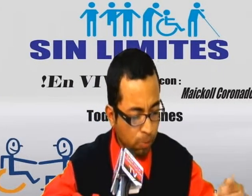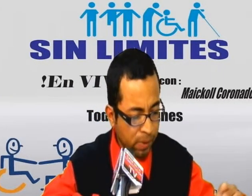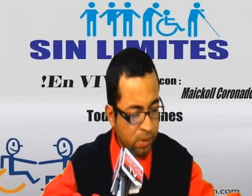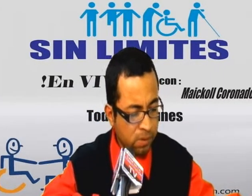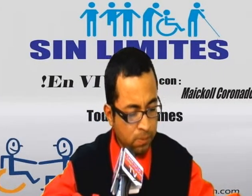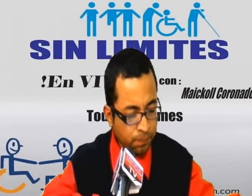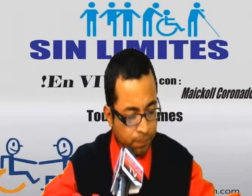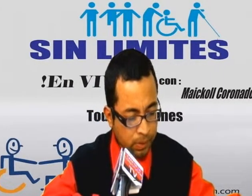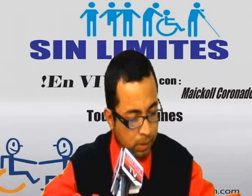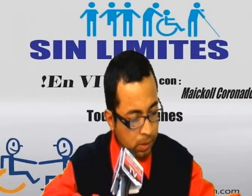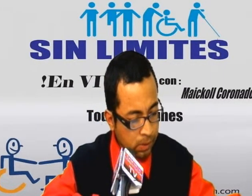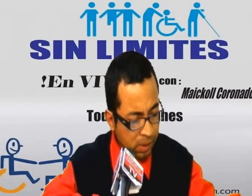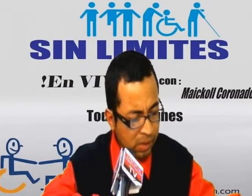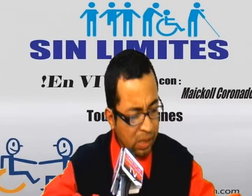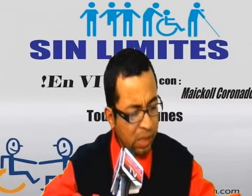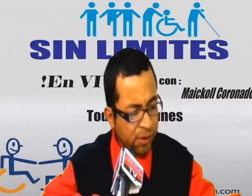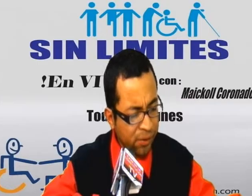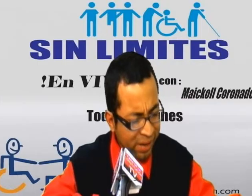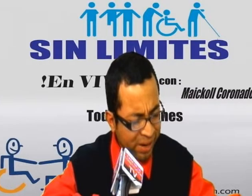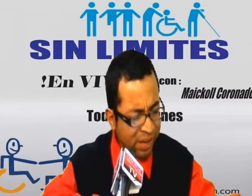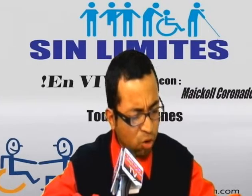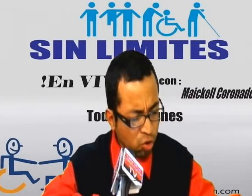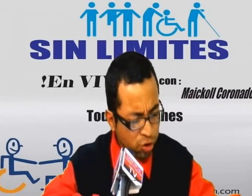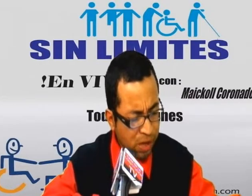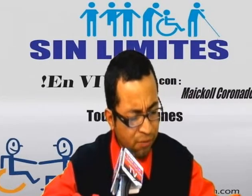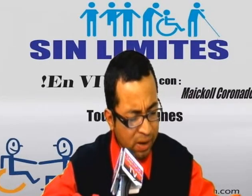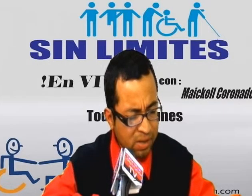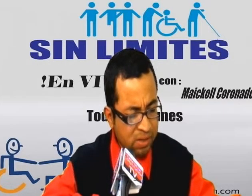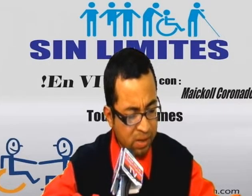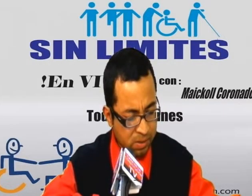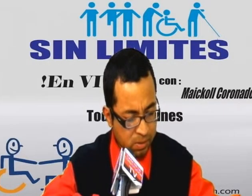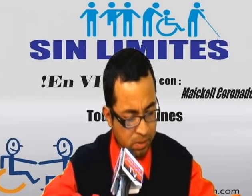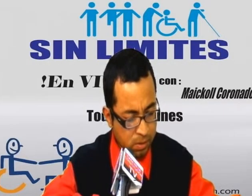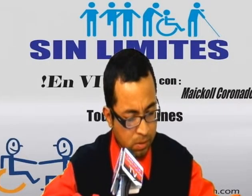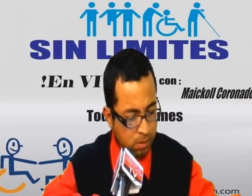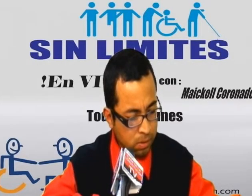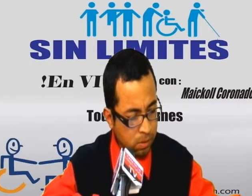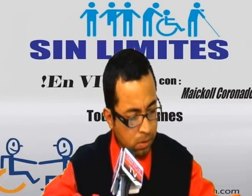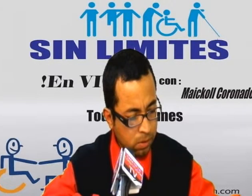de nuestro país dice que reconoce que hay falencias,